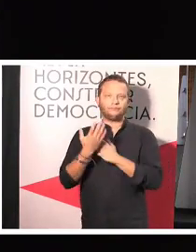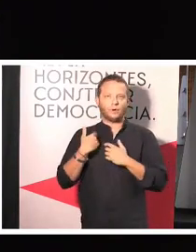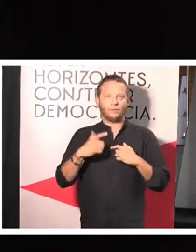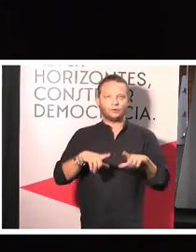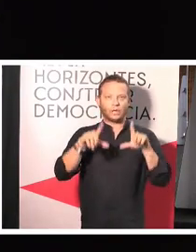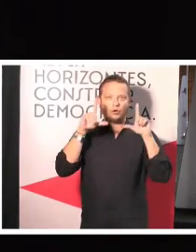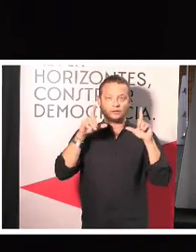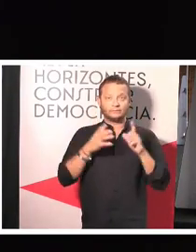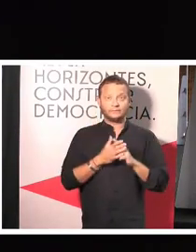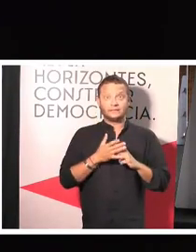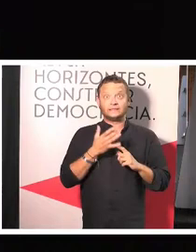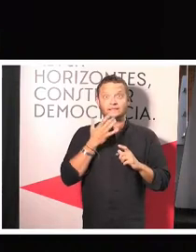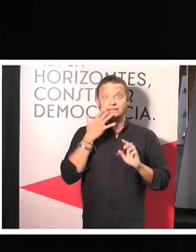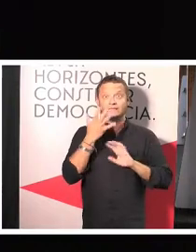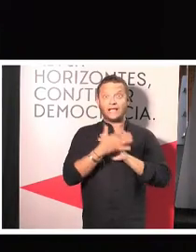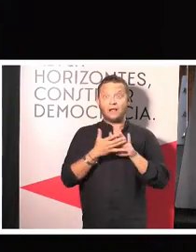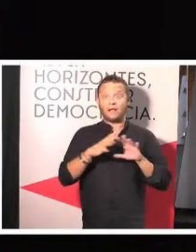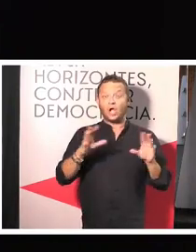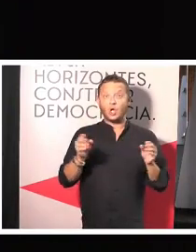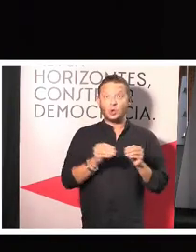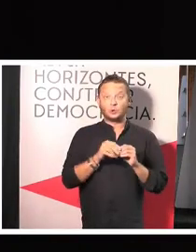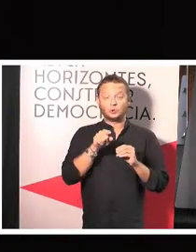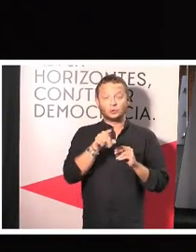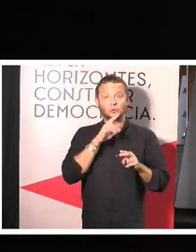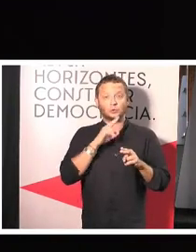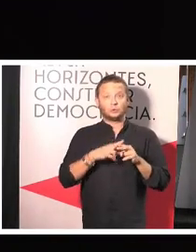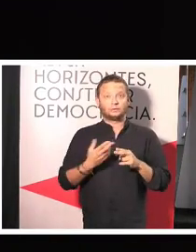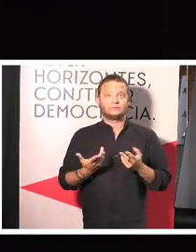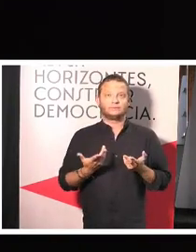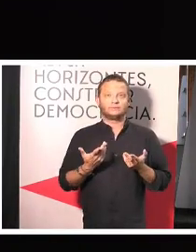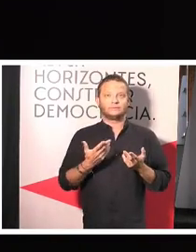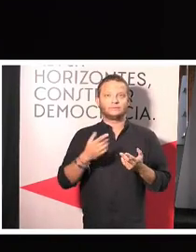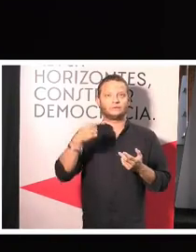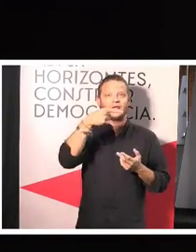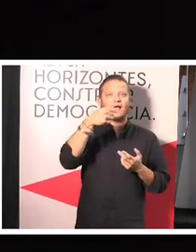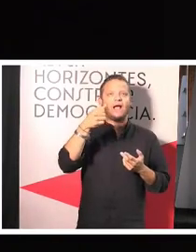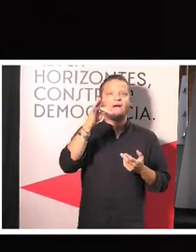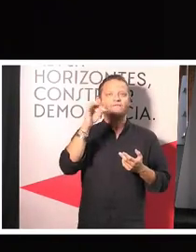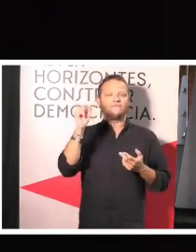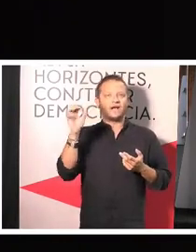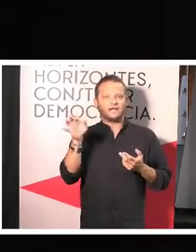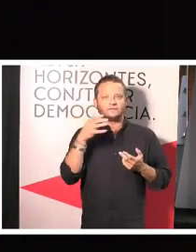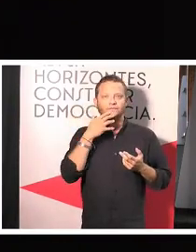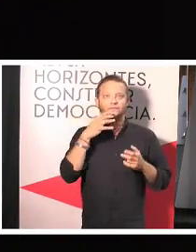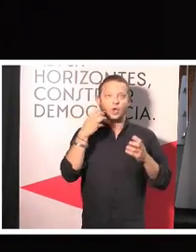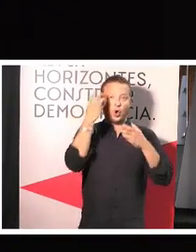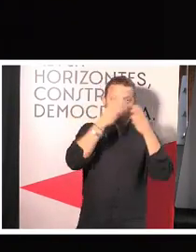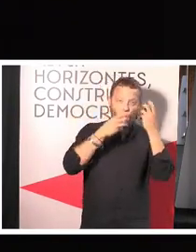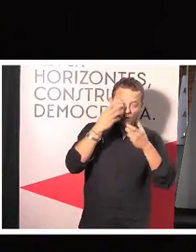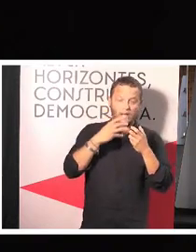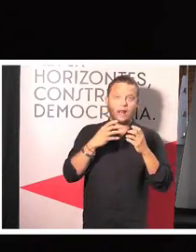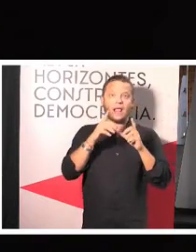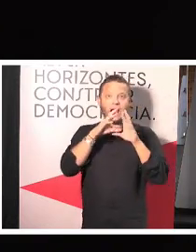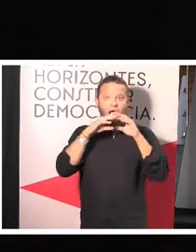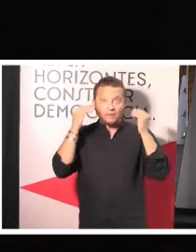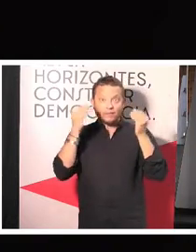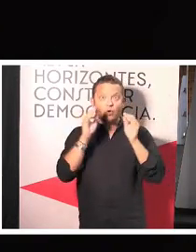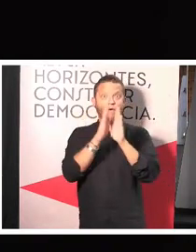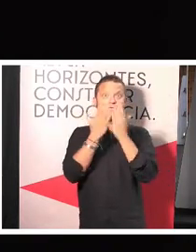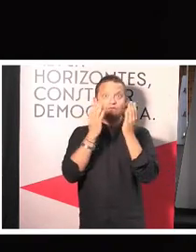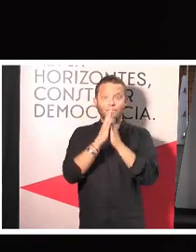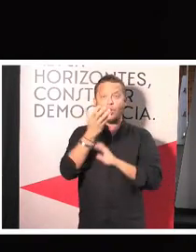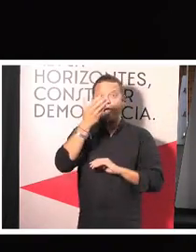protagonizando el fenómeno. Se habla en su conjunto de los GAFA, es decir, Google, Amazon, Facebook y